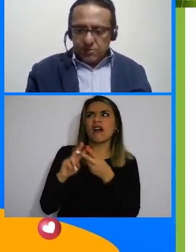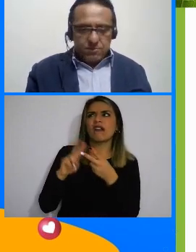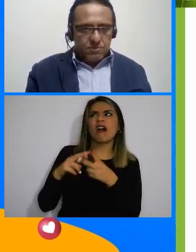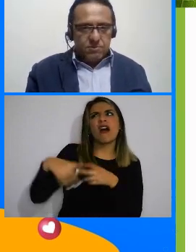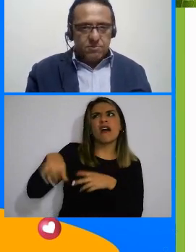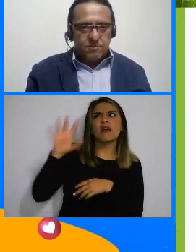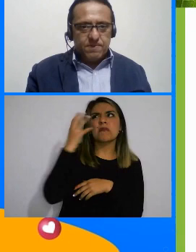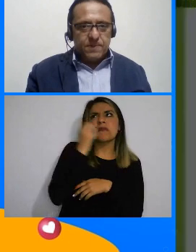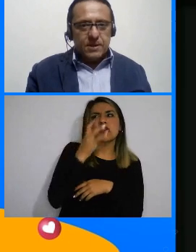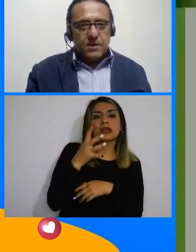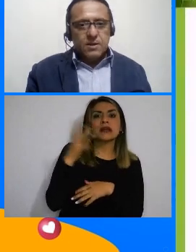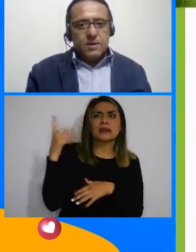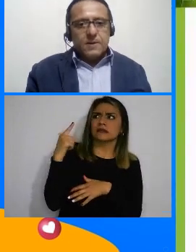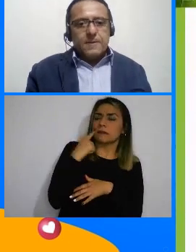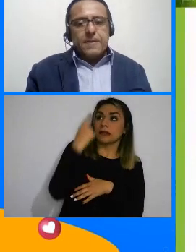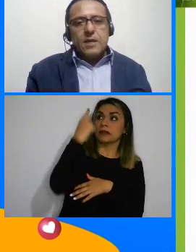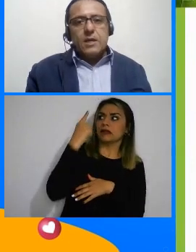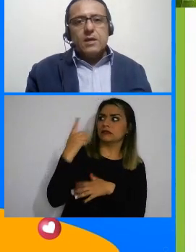parece bonito.